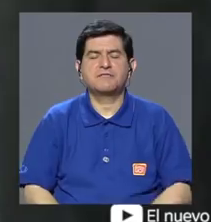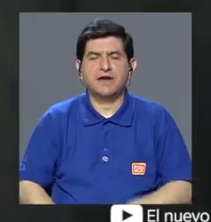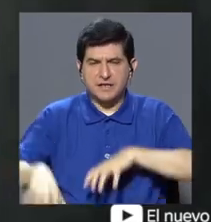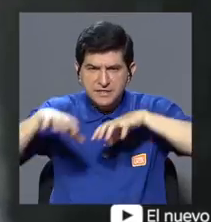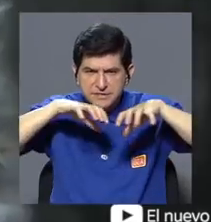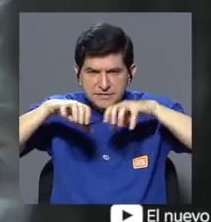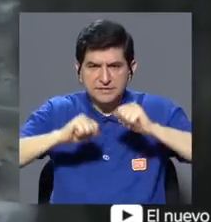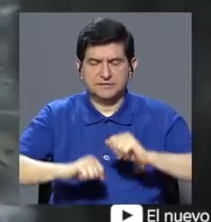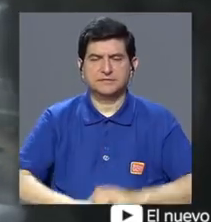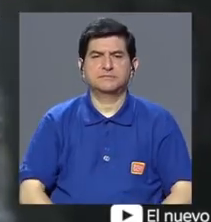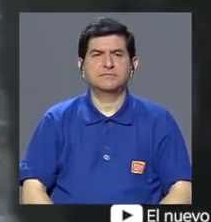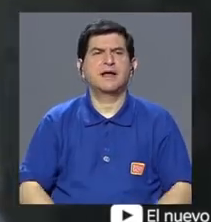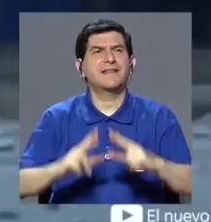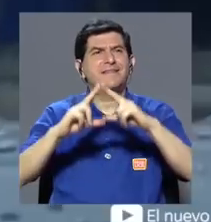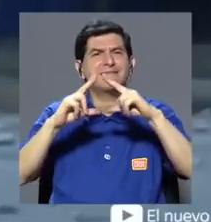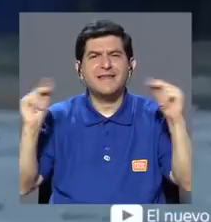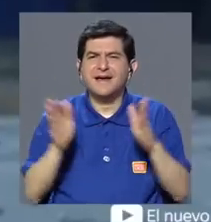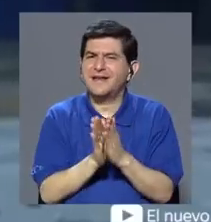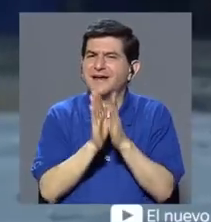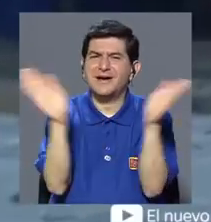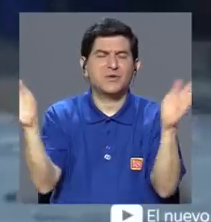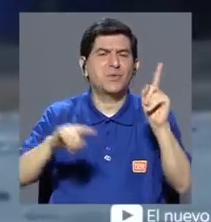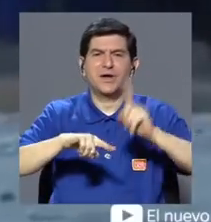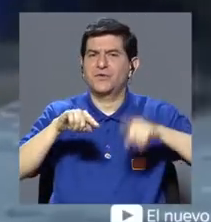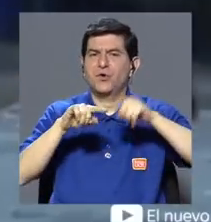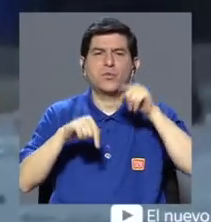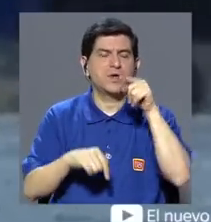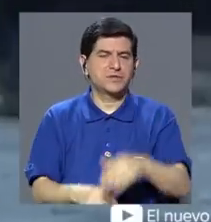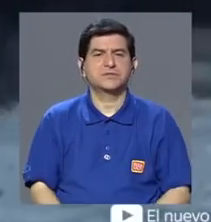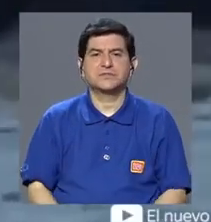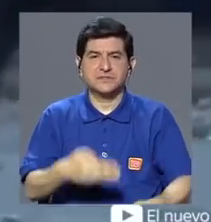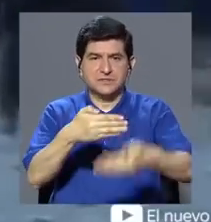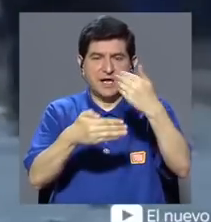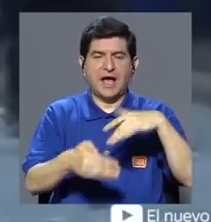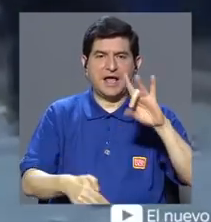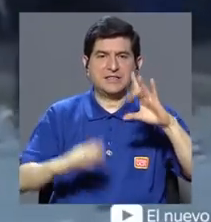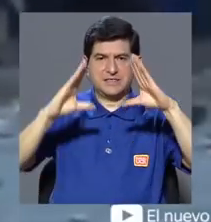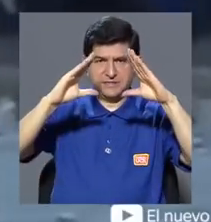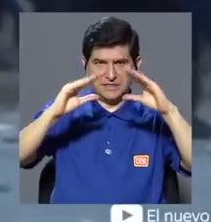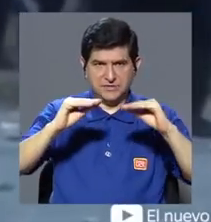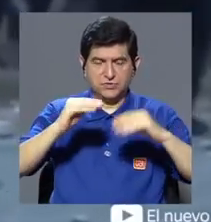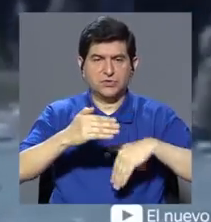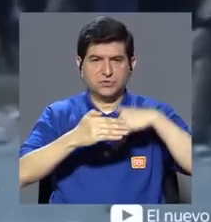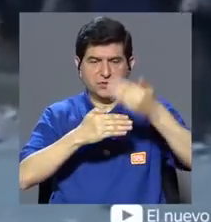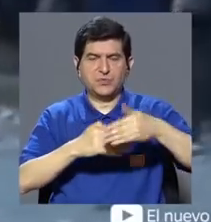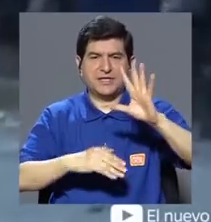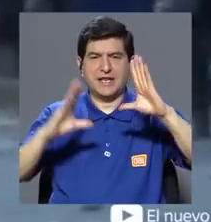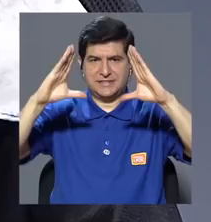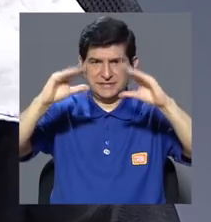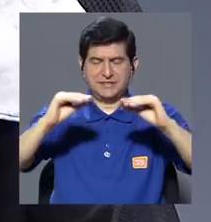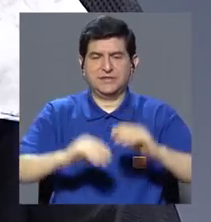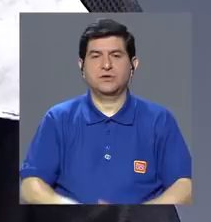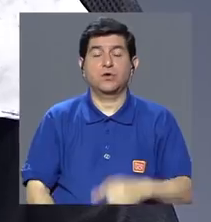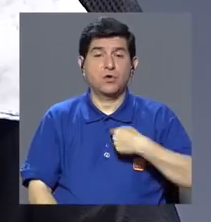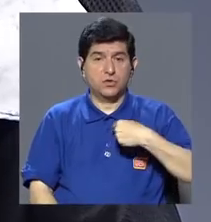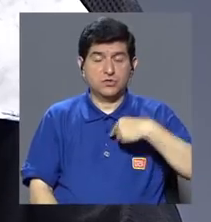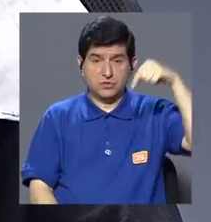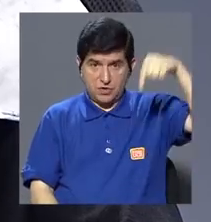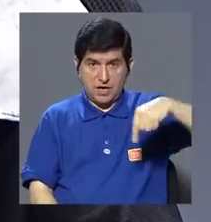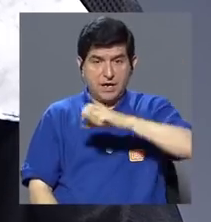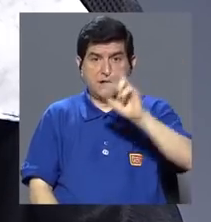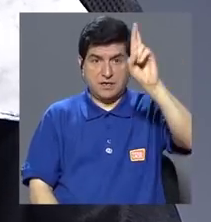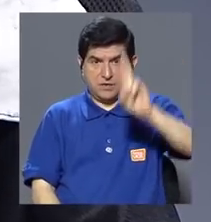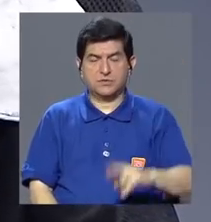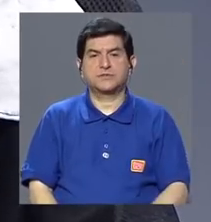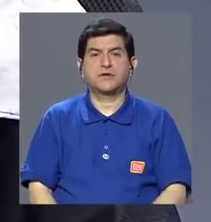en nicaragua en general no puedes andar antes de las ocho de la noche ni después de las cinco de la tarde o sea yo llegué aquí acá